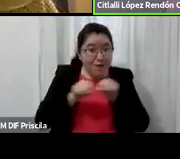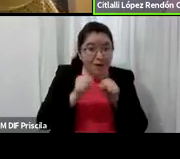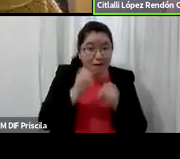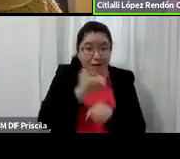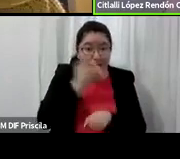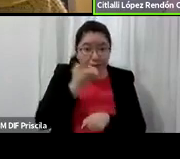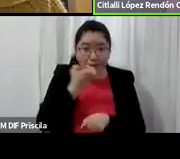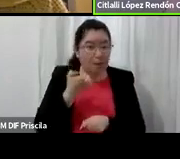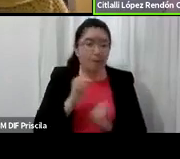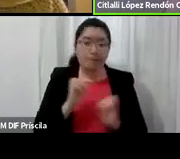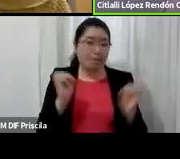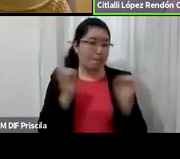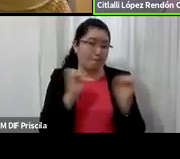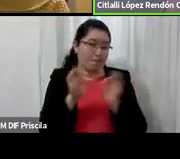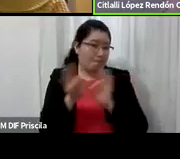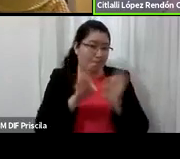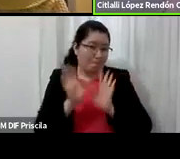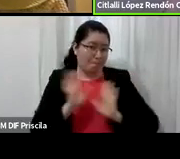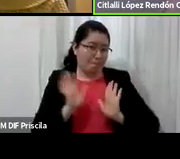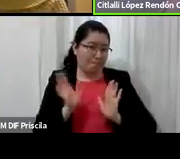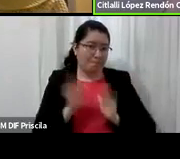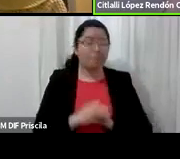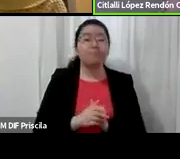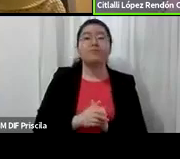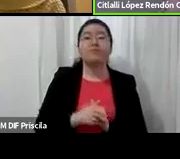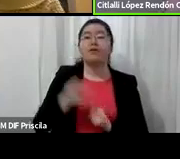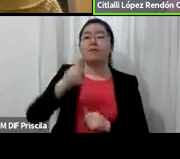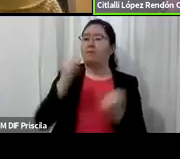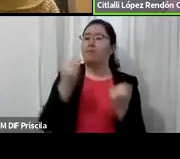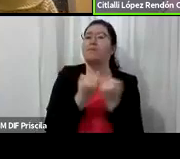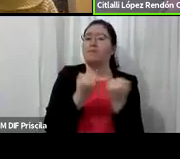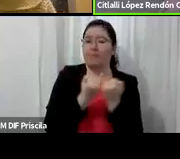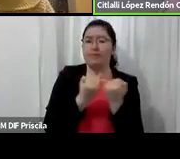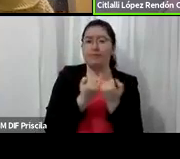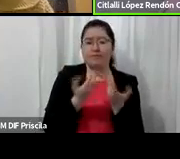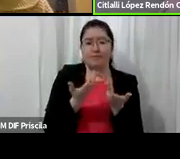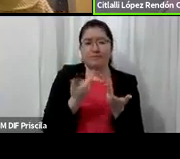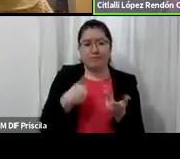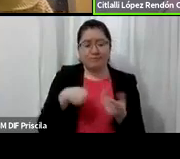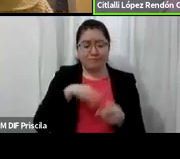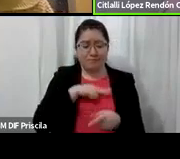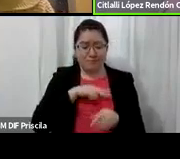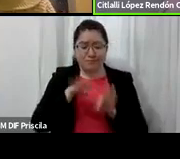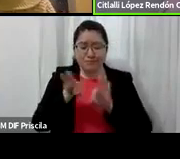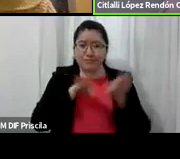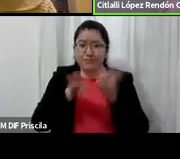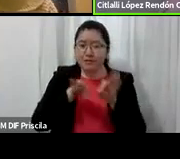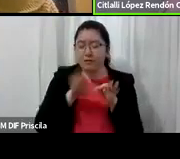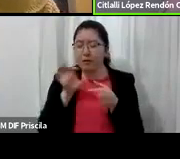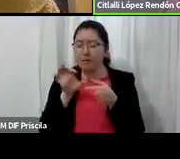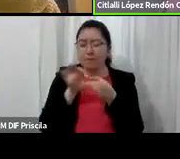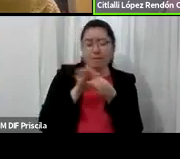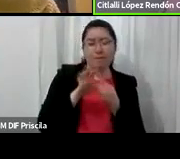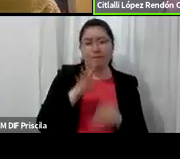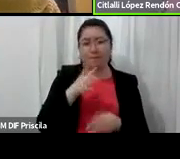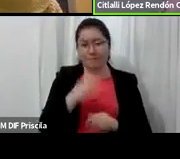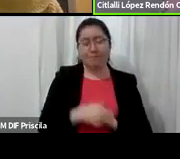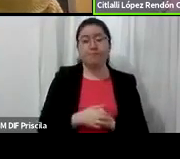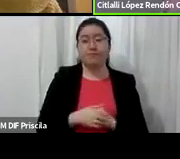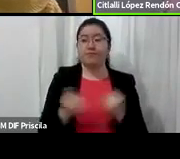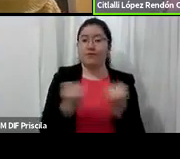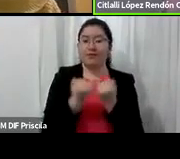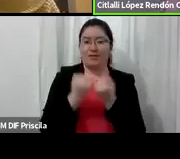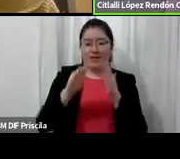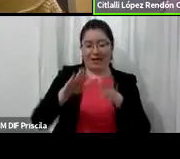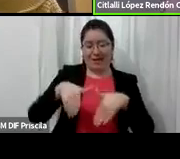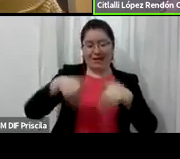¿no? Para nosotras también es fundamental y creo que funciona tanto en el aula como fuera de ella, como lo han